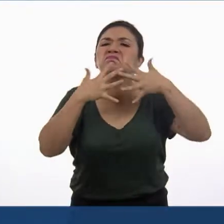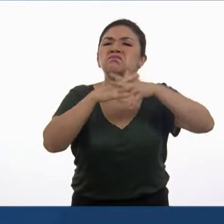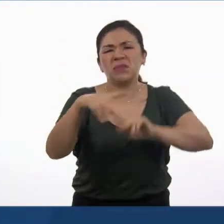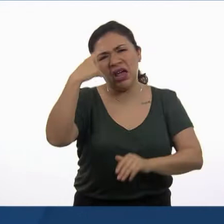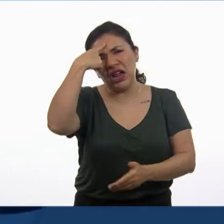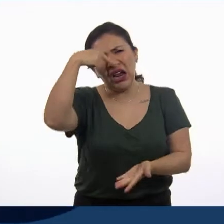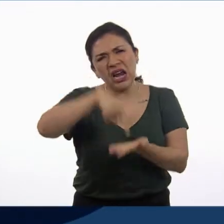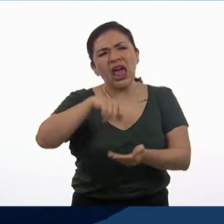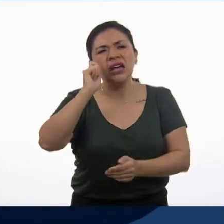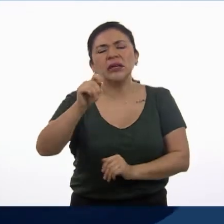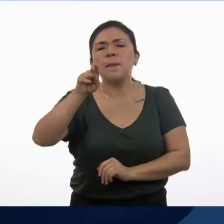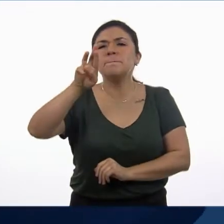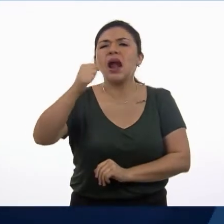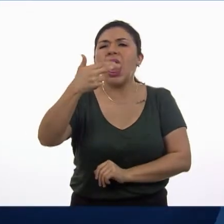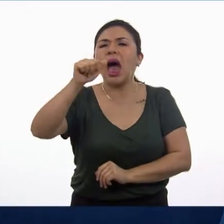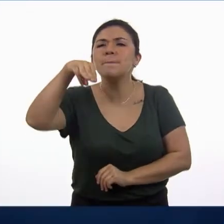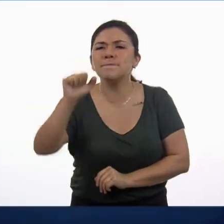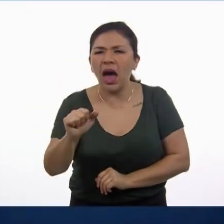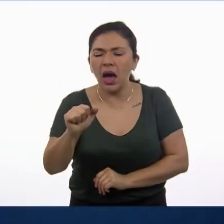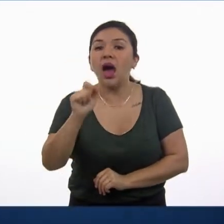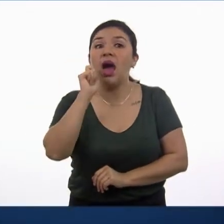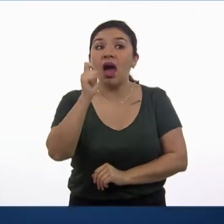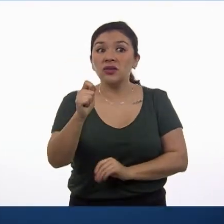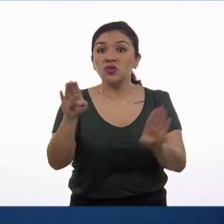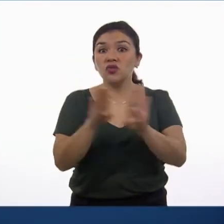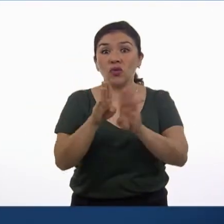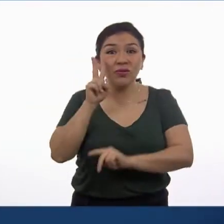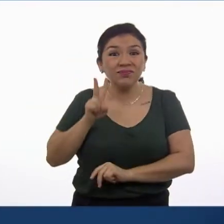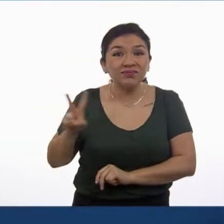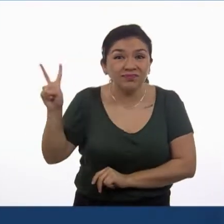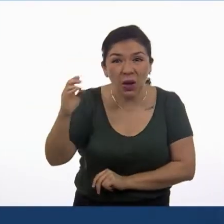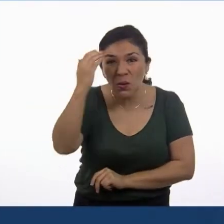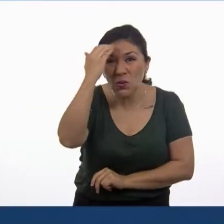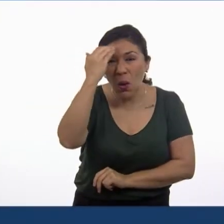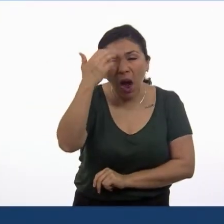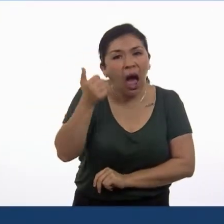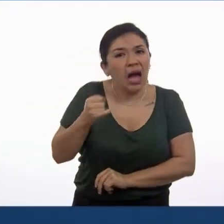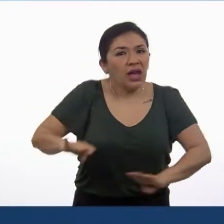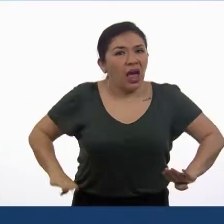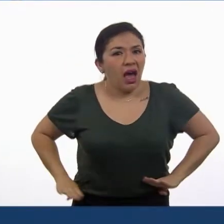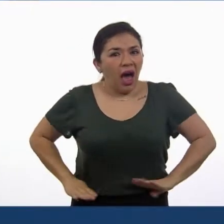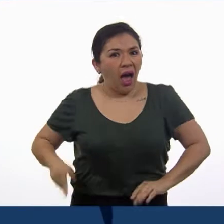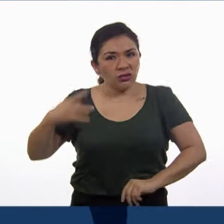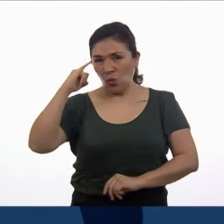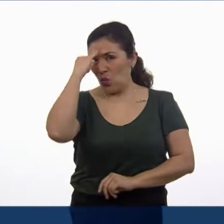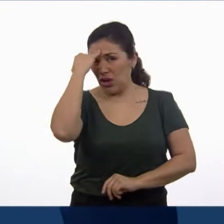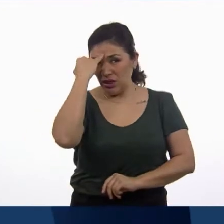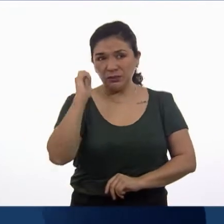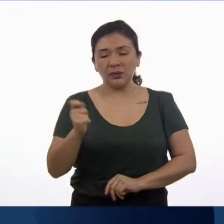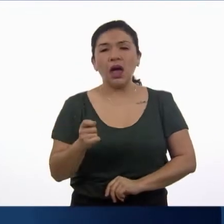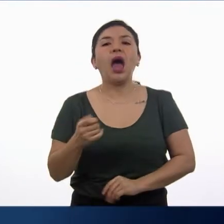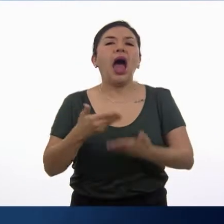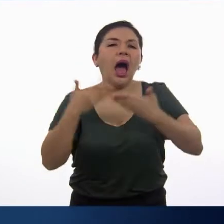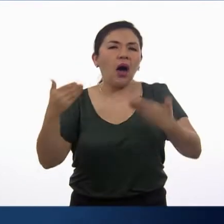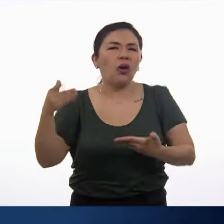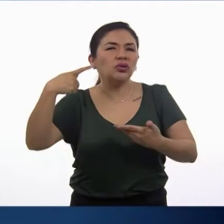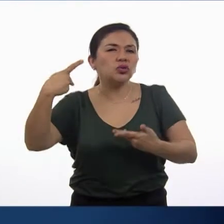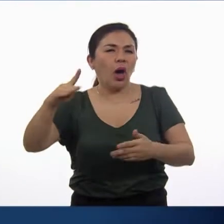como Brahman, formado así como lo conocemos en el hinduismo. La actual religión de la